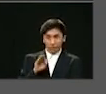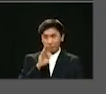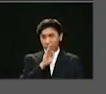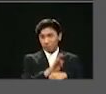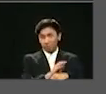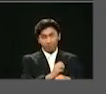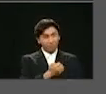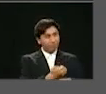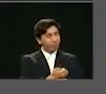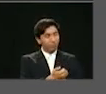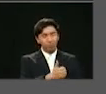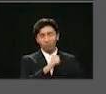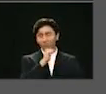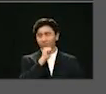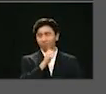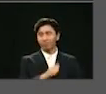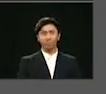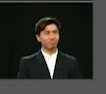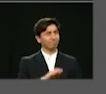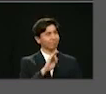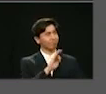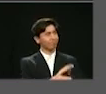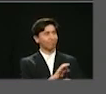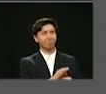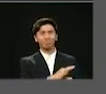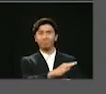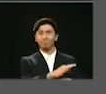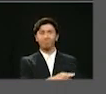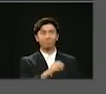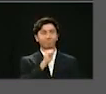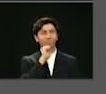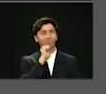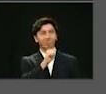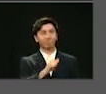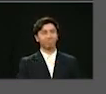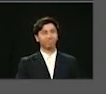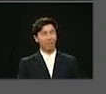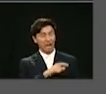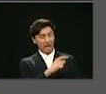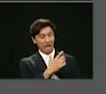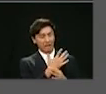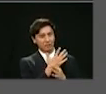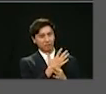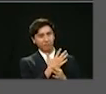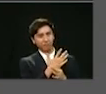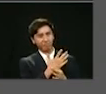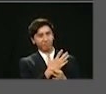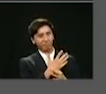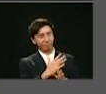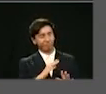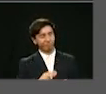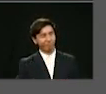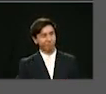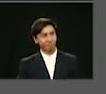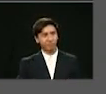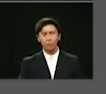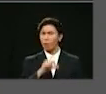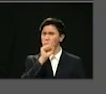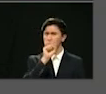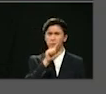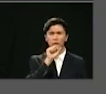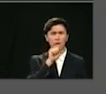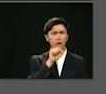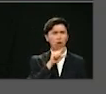institucionales para un mejor federalismo en materia de igualdad sustantiva promoverá mayores recursos para que mujeres puedan atender